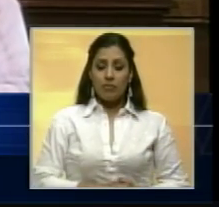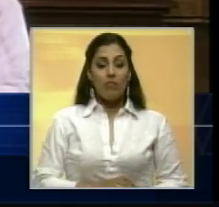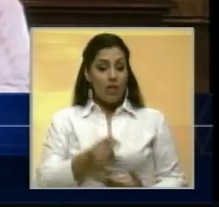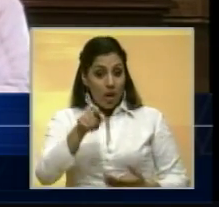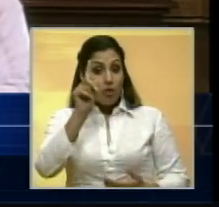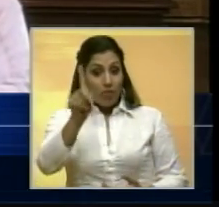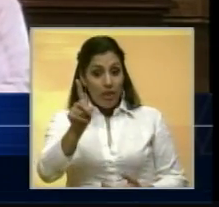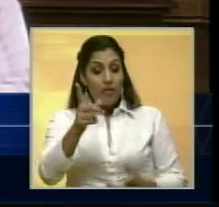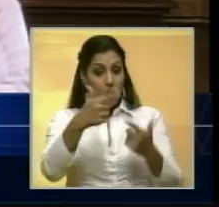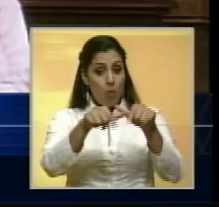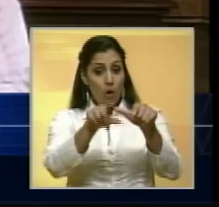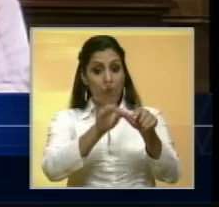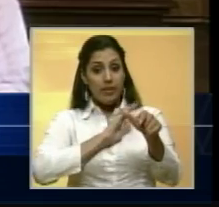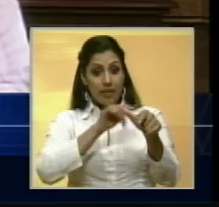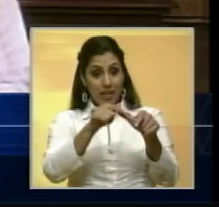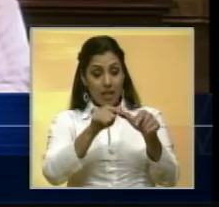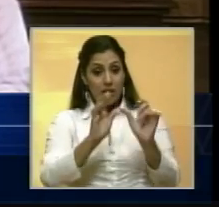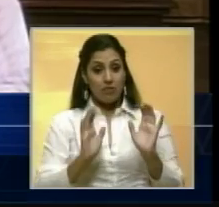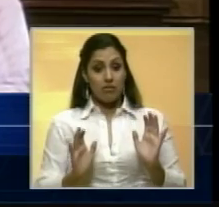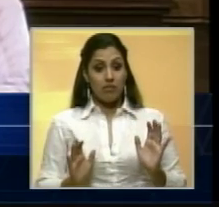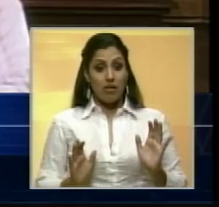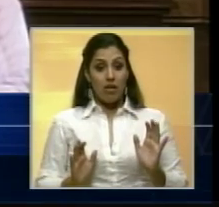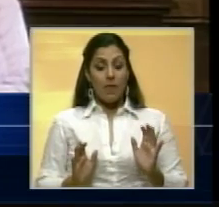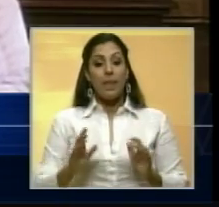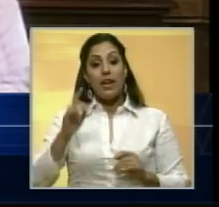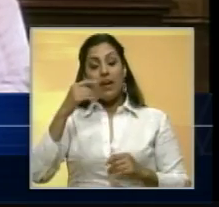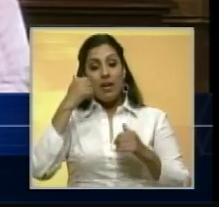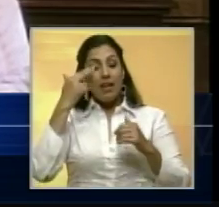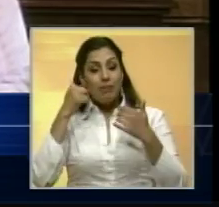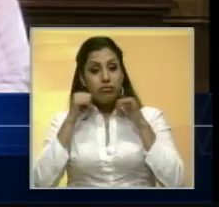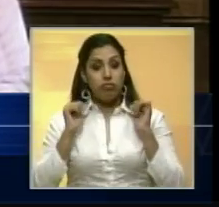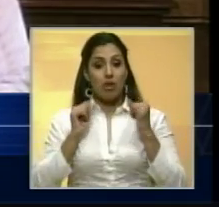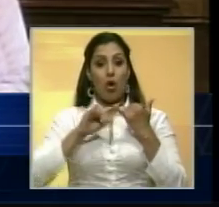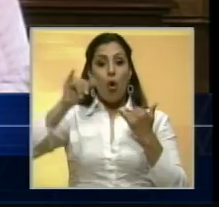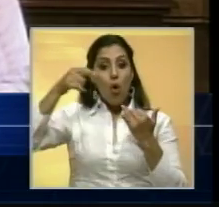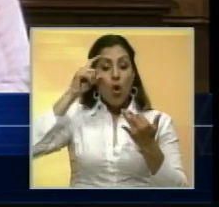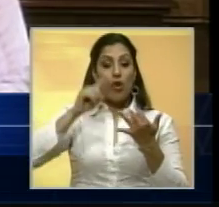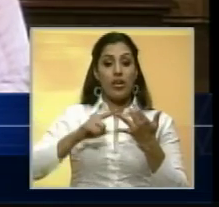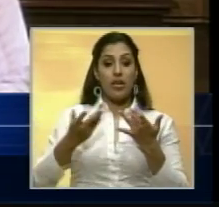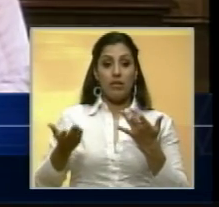Ellos tienen espacio, compañeros, Aristóbulo, Arriaza.